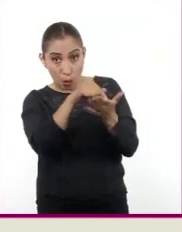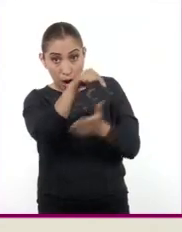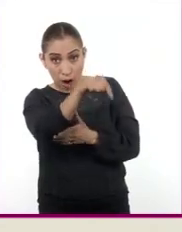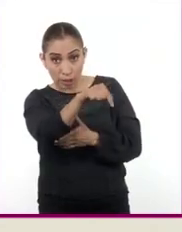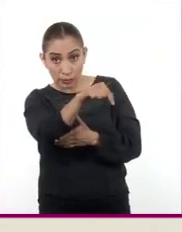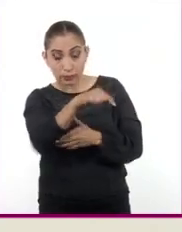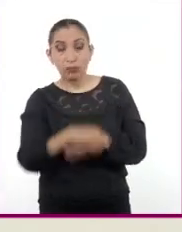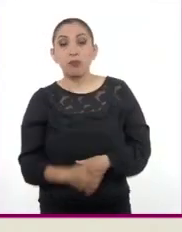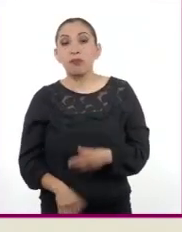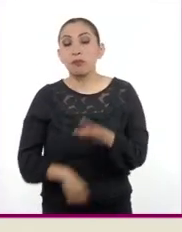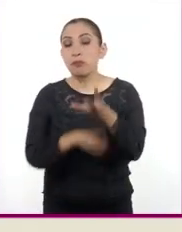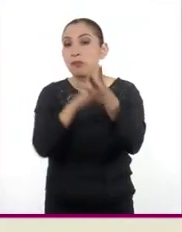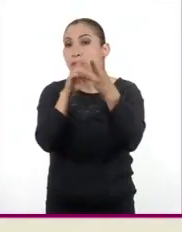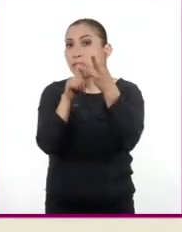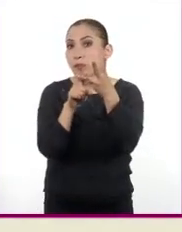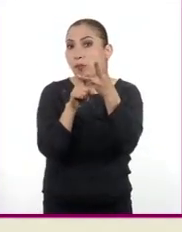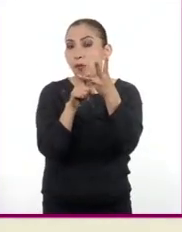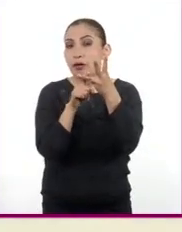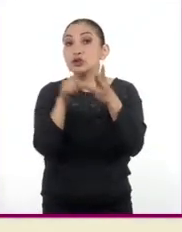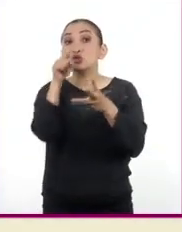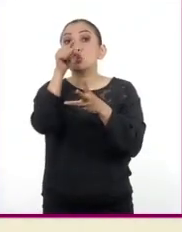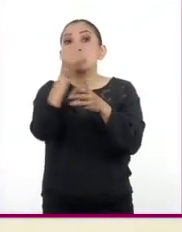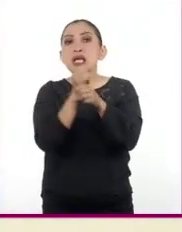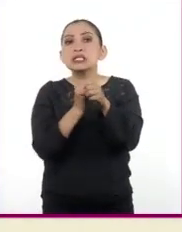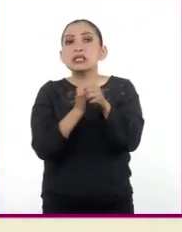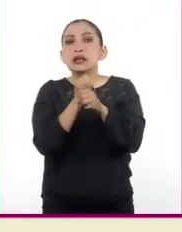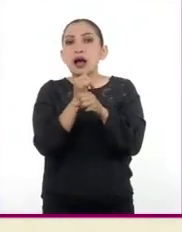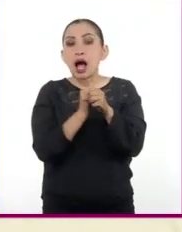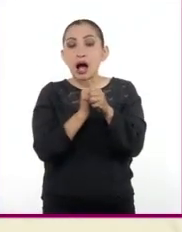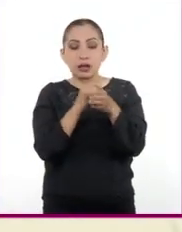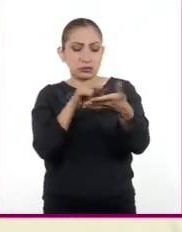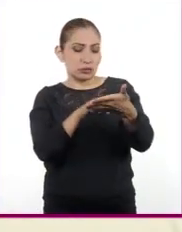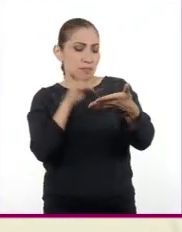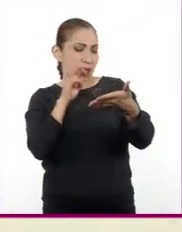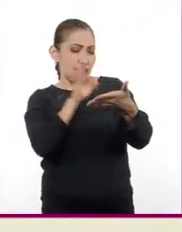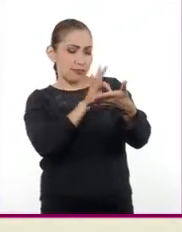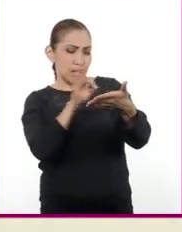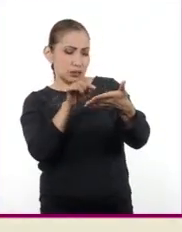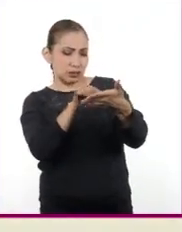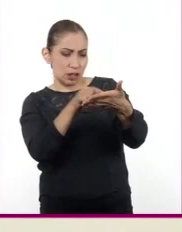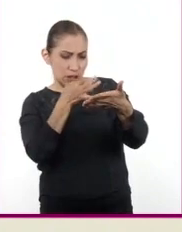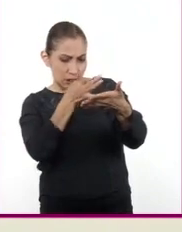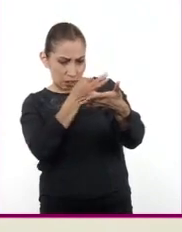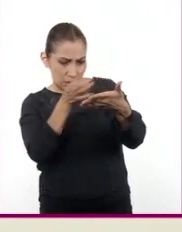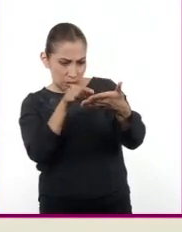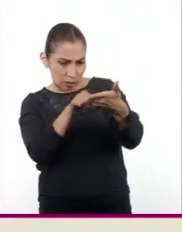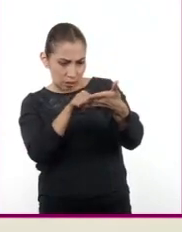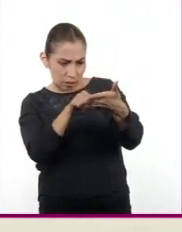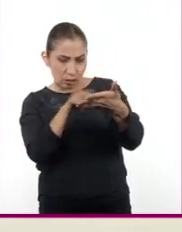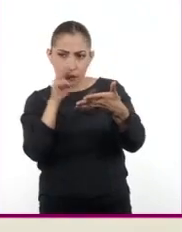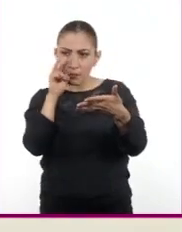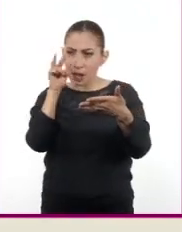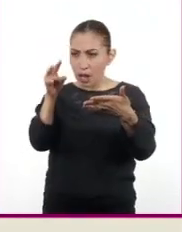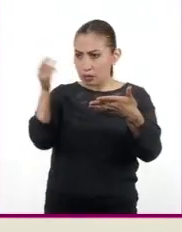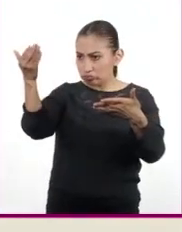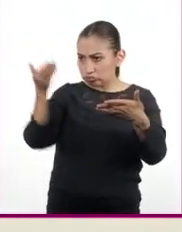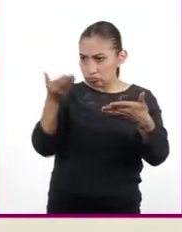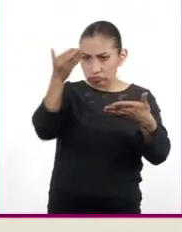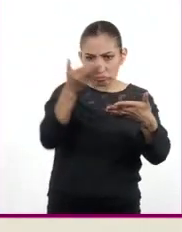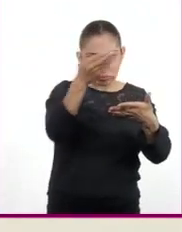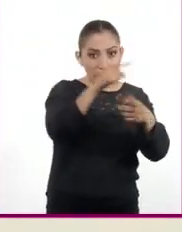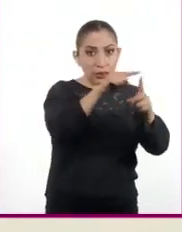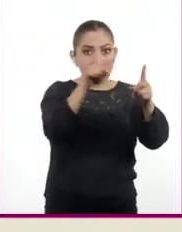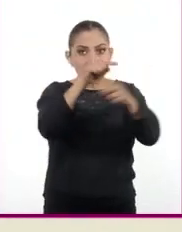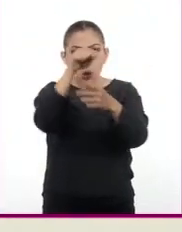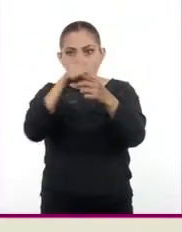sitio. 3. Investiguen. Revisen la fecha en que se publicó y crucen datos en